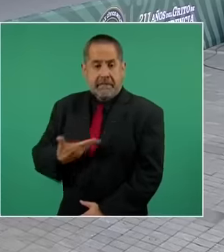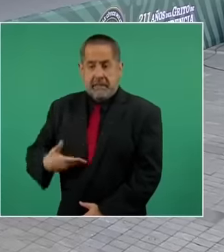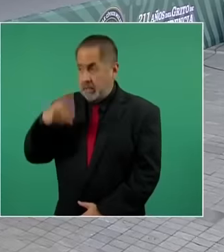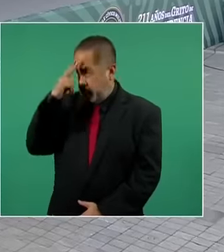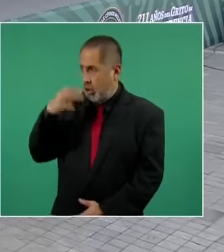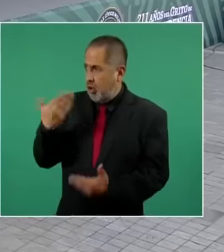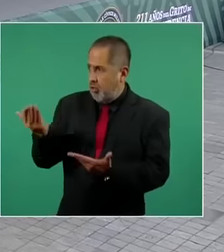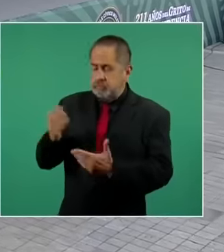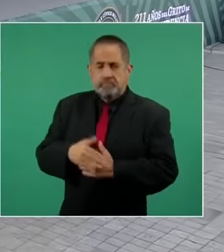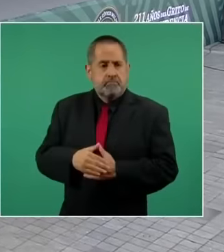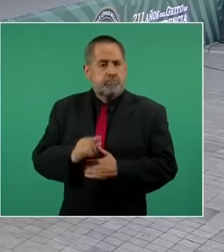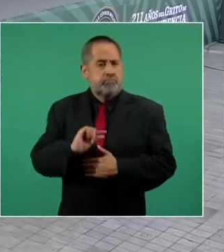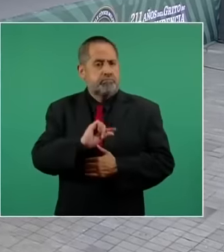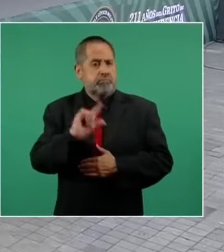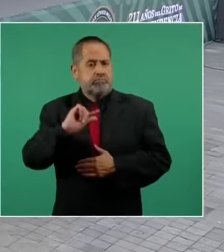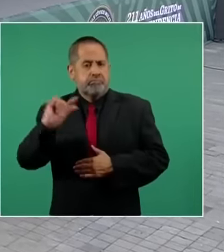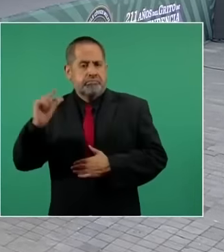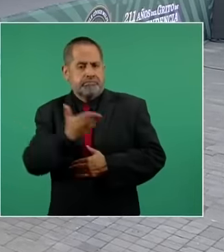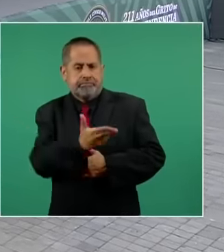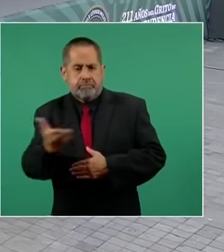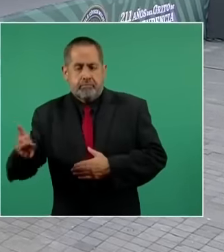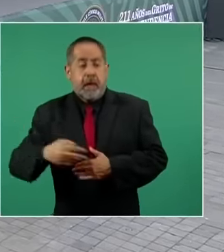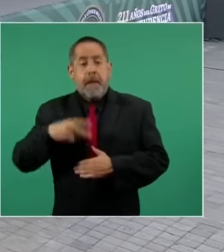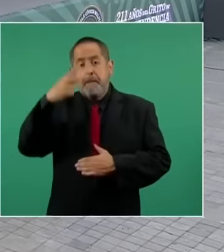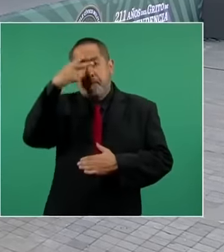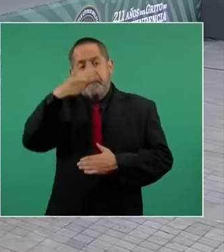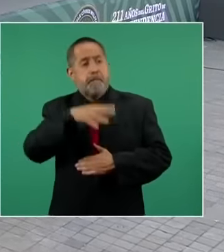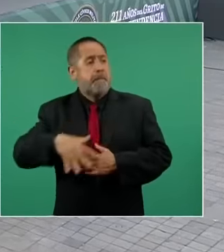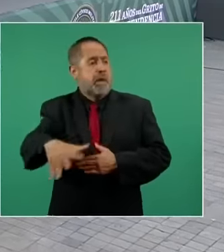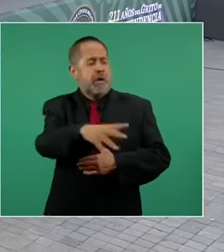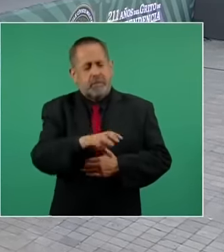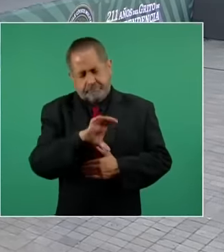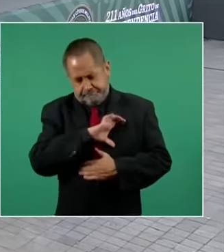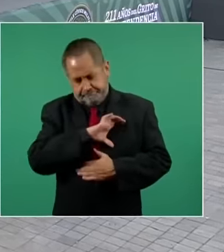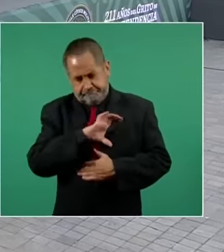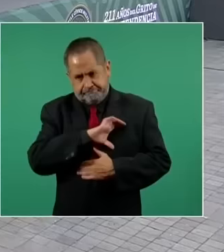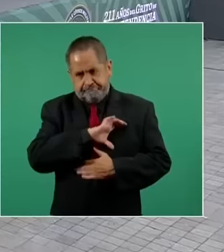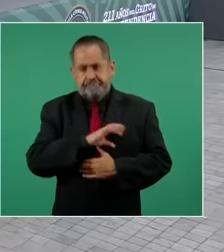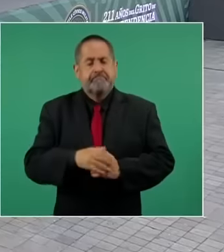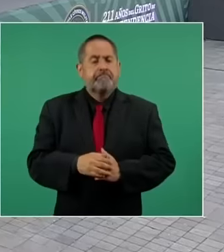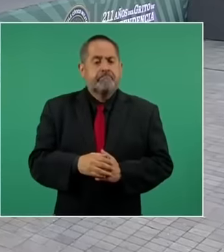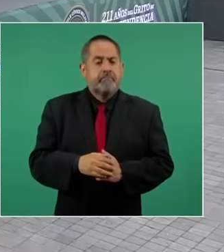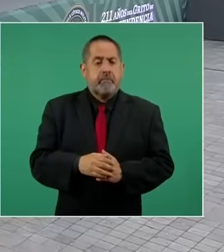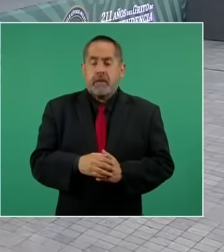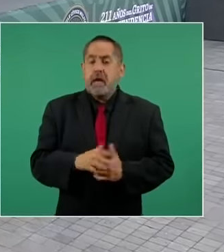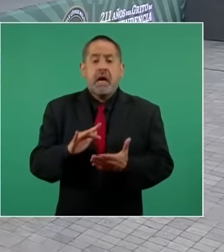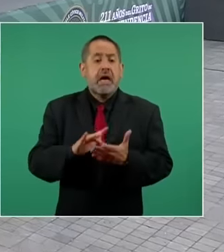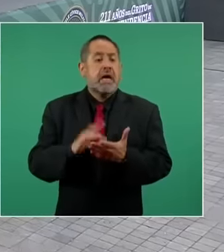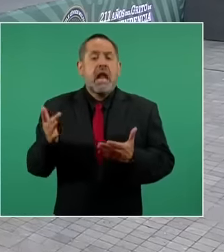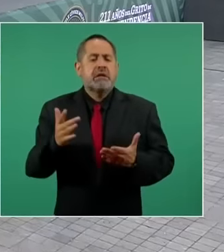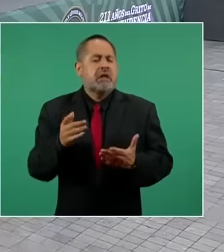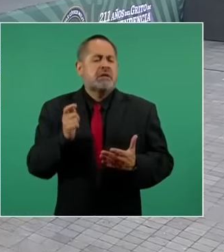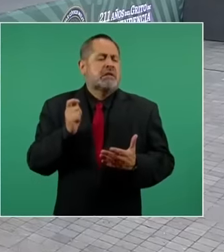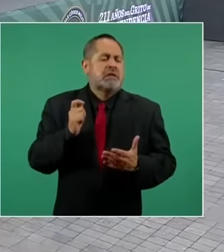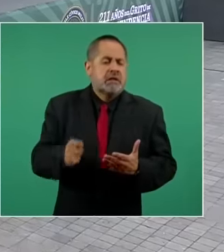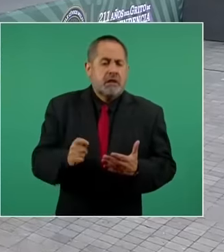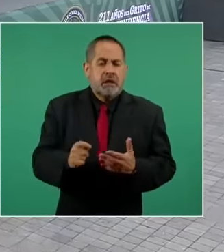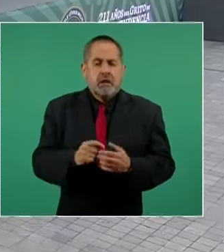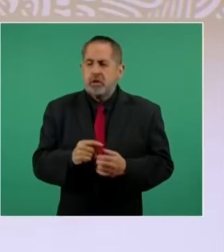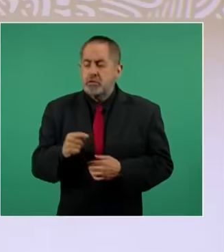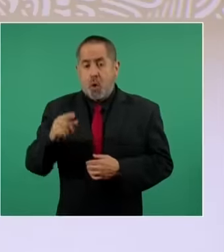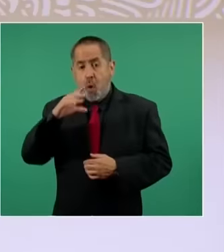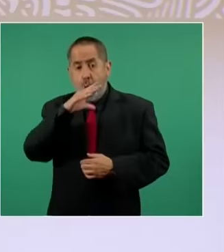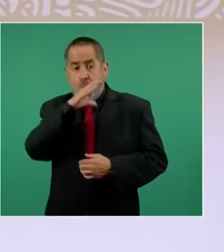invitadas e invitados, querido México, gracias por la oportunidad que nos das de traer el abrazo agradecido de